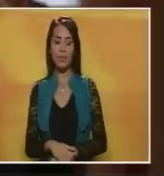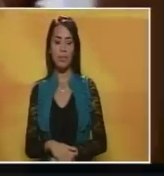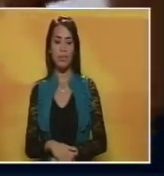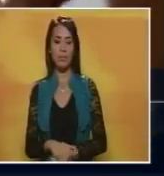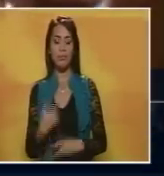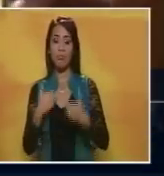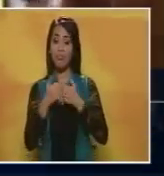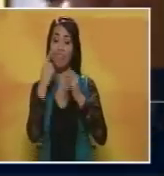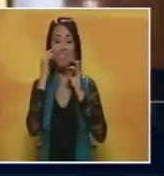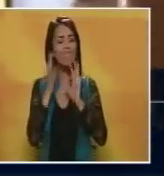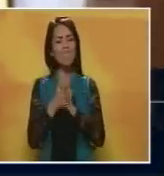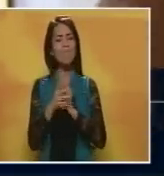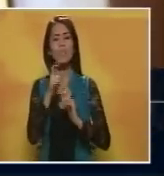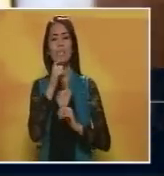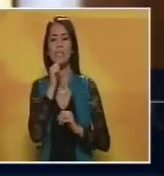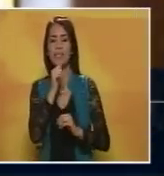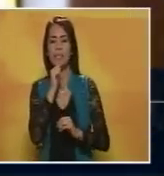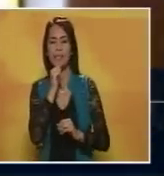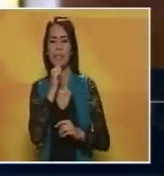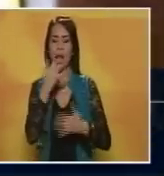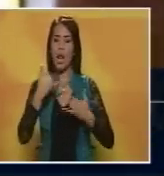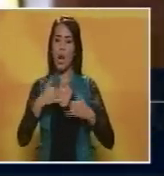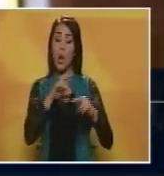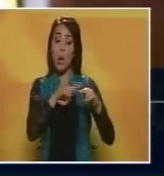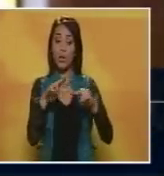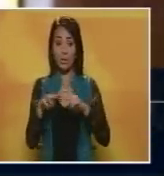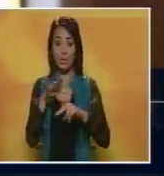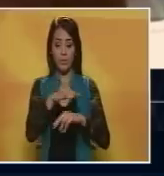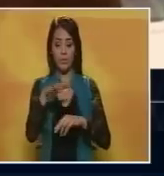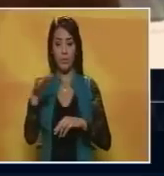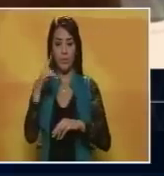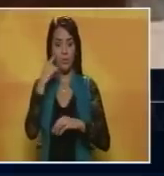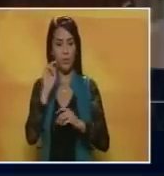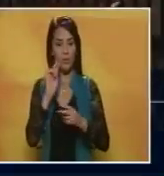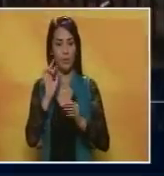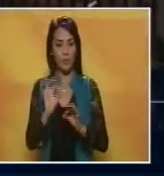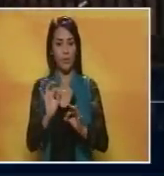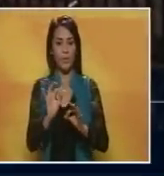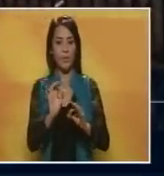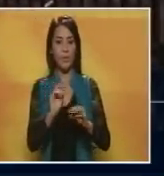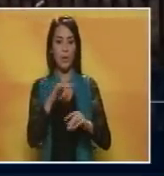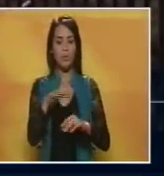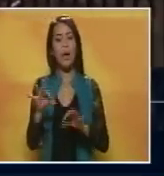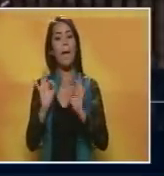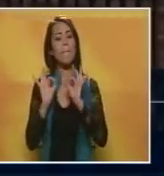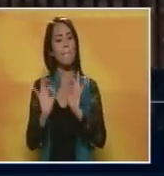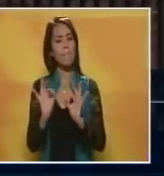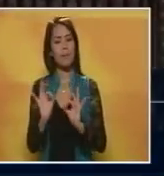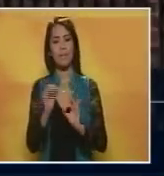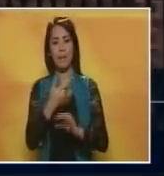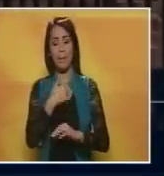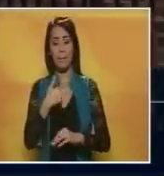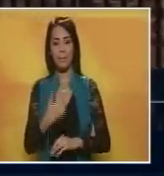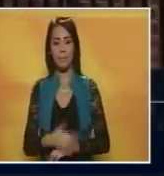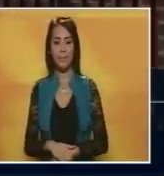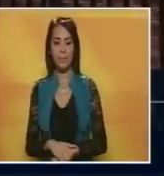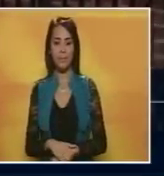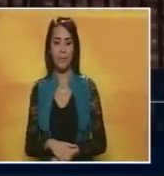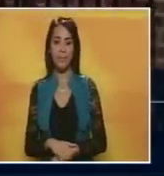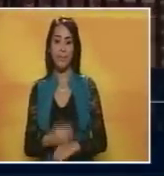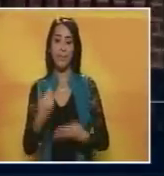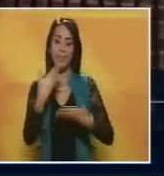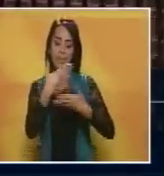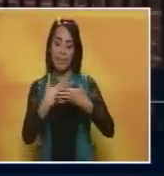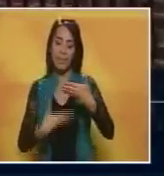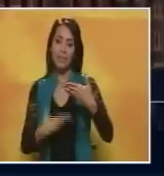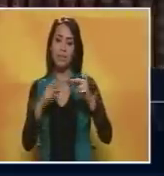confirmado quiénes serán los niños que acompañarán a los novios una corte de pajes y damitas muy especiales para ello la lista de los pequeños